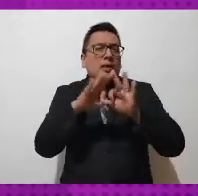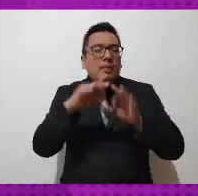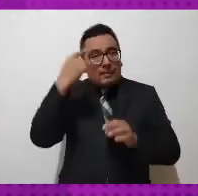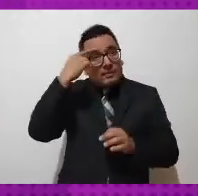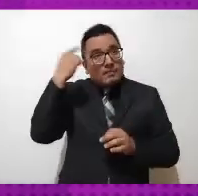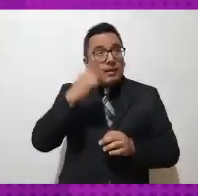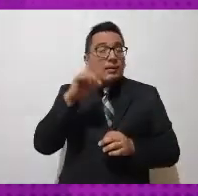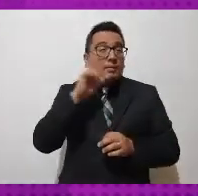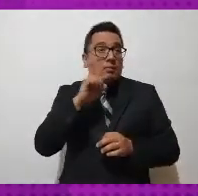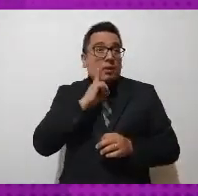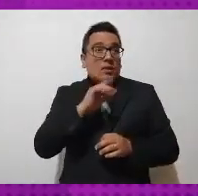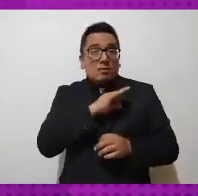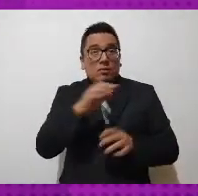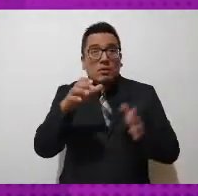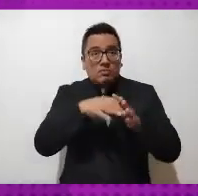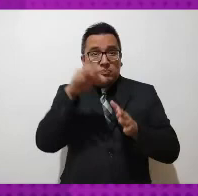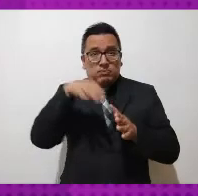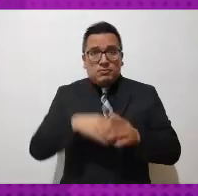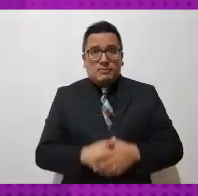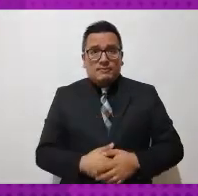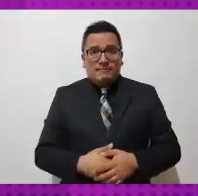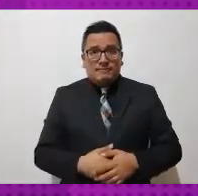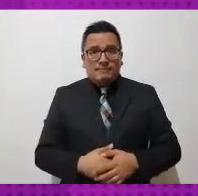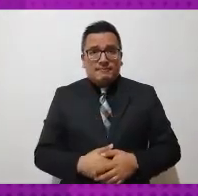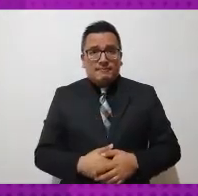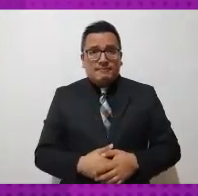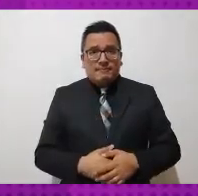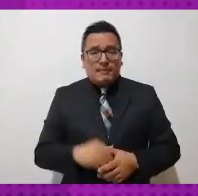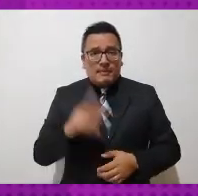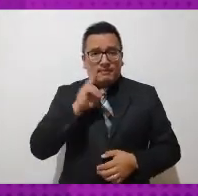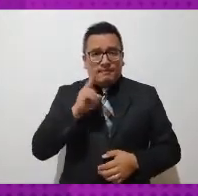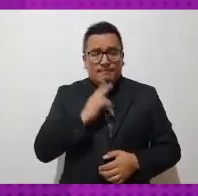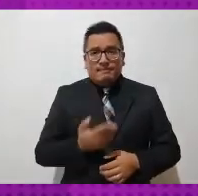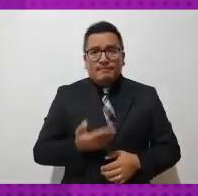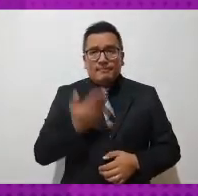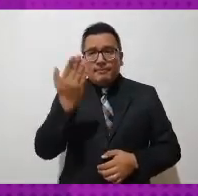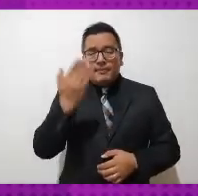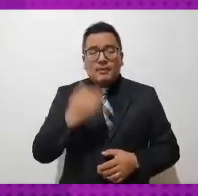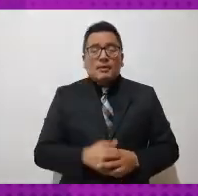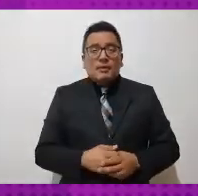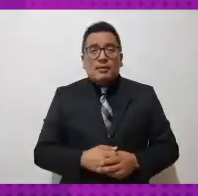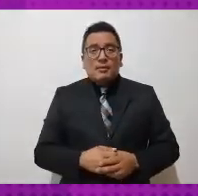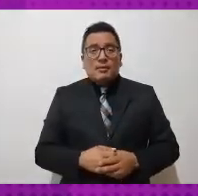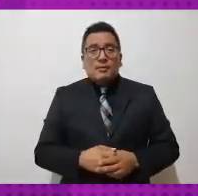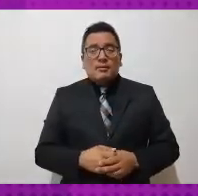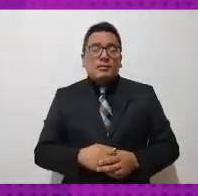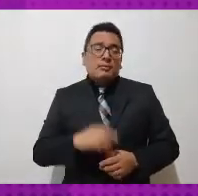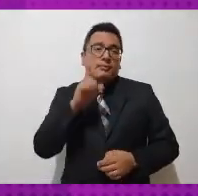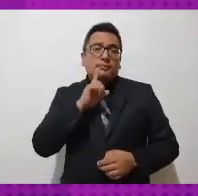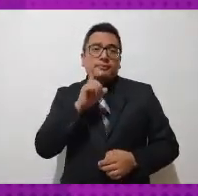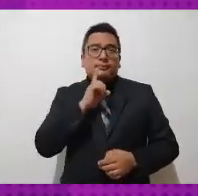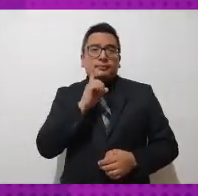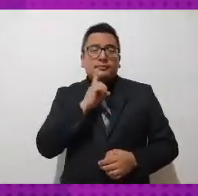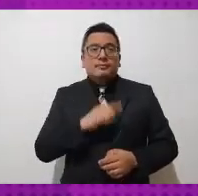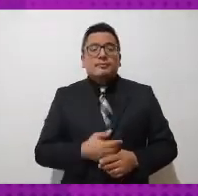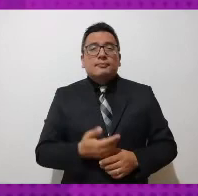la reivindicación del sufragio femenino? Iniciaríamos con la participación con la